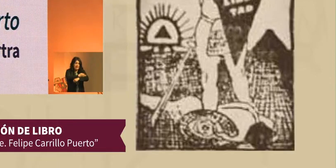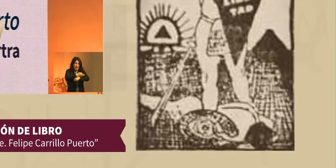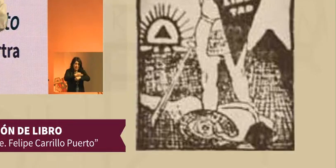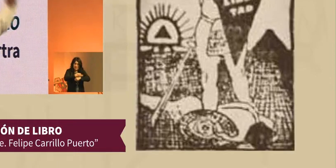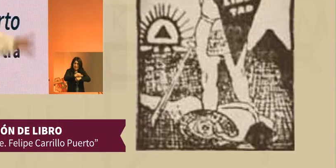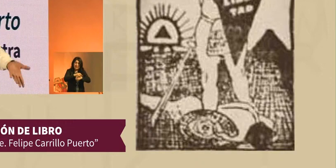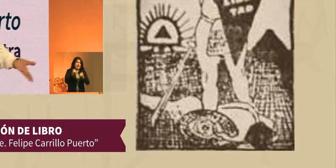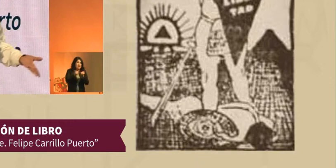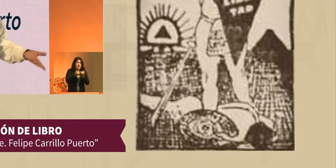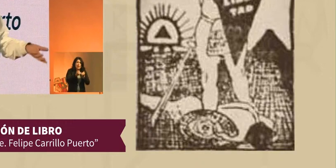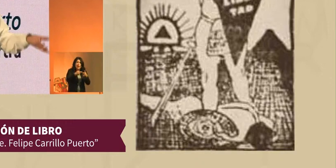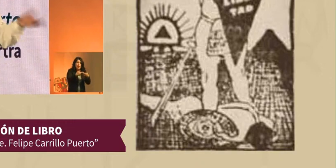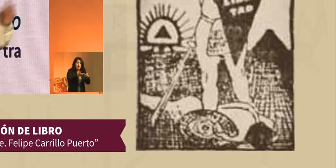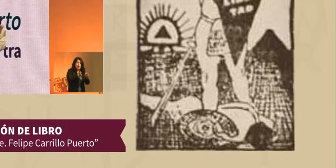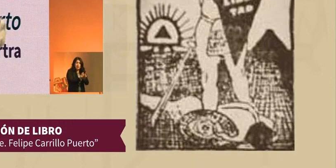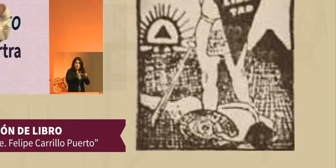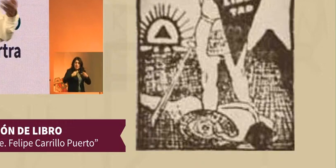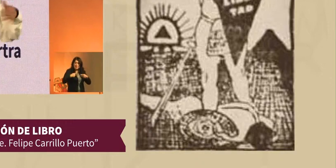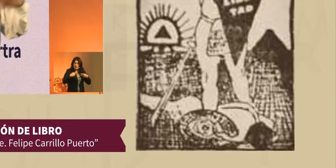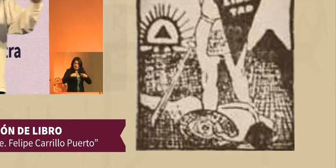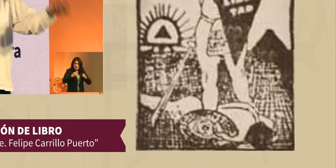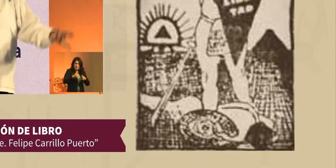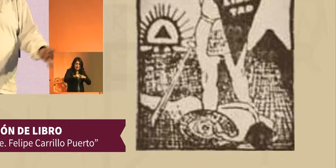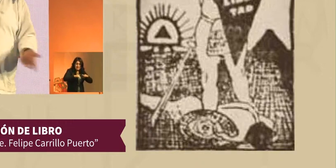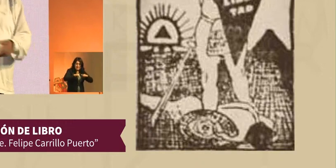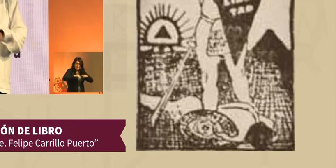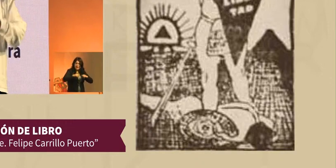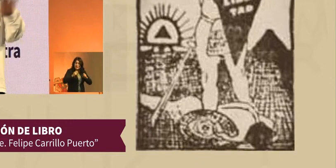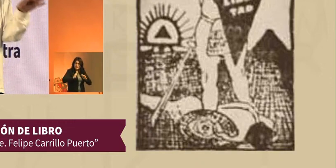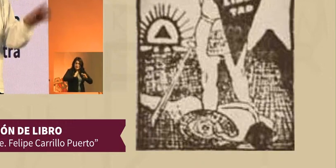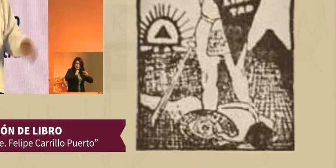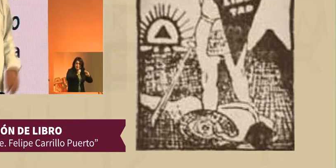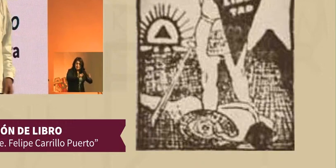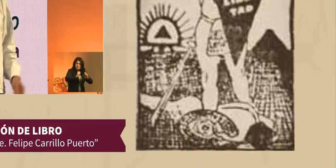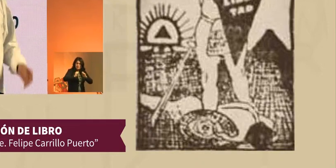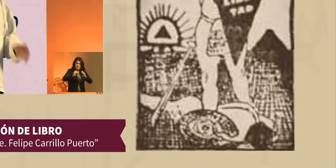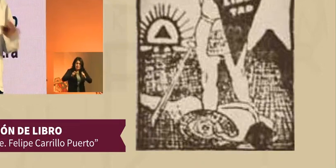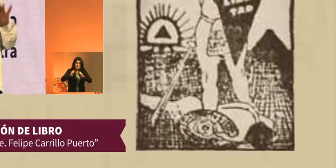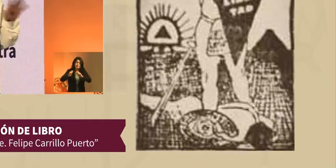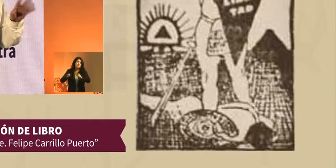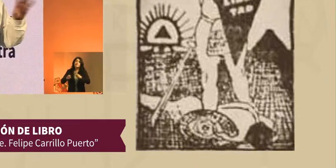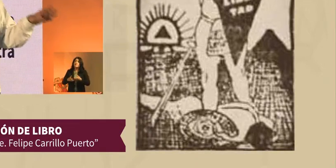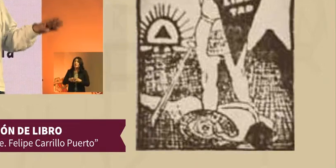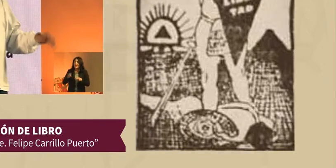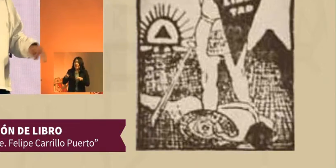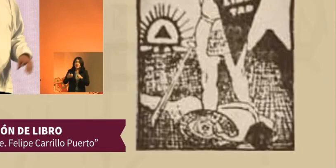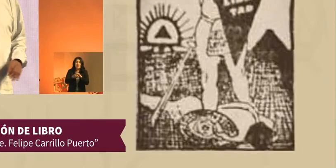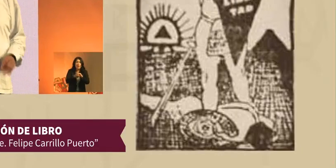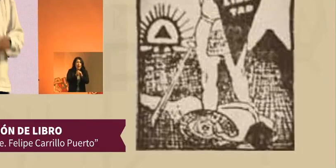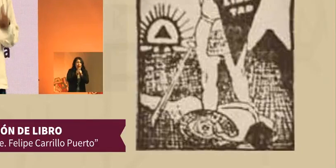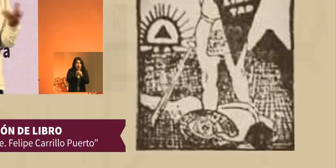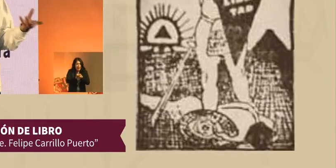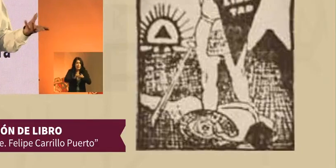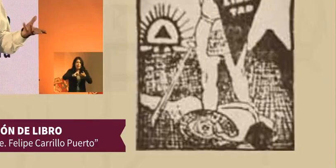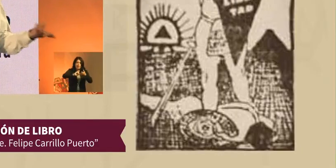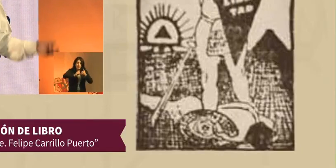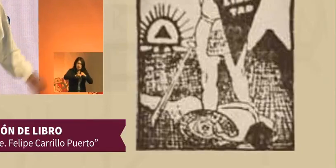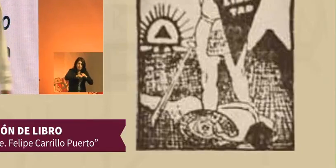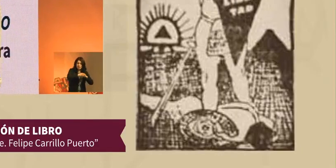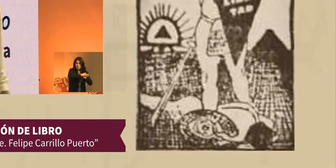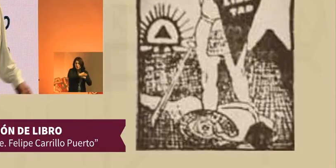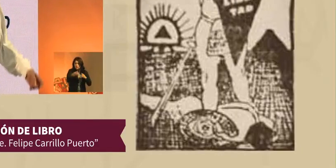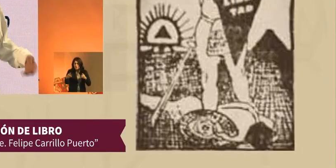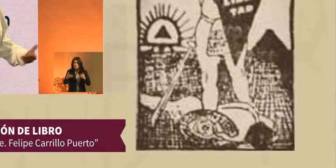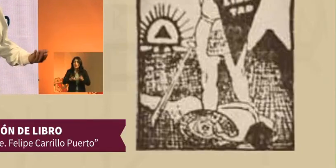en colectivo para la comunidad porque las tierras dice deben ser comunales una de forma agraria como pocas hay en el resto quizás solo